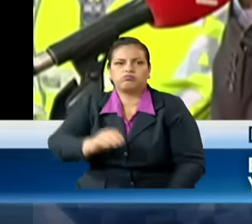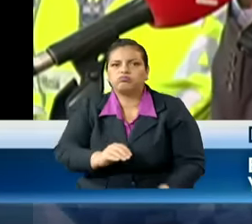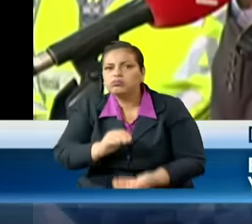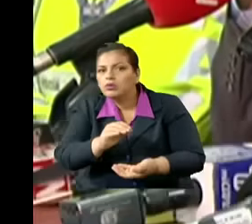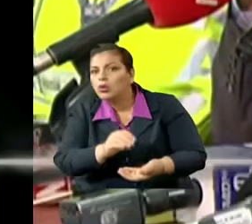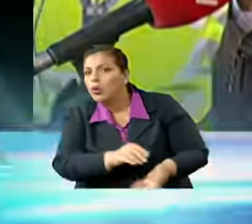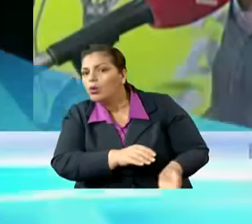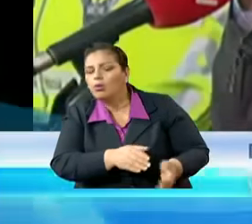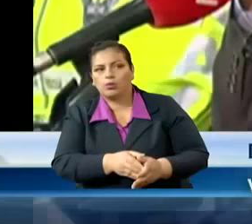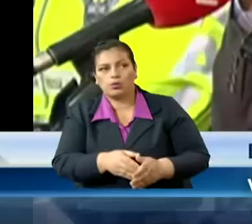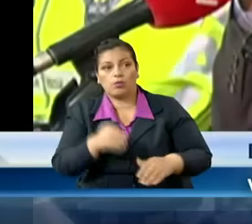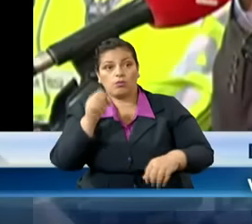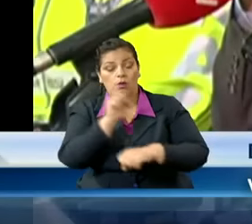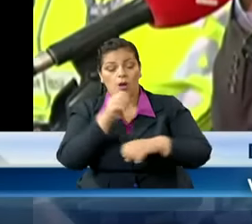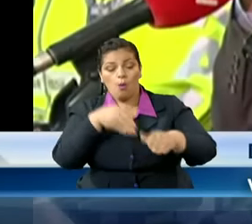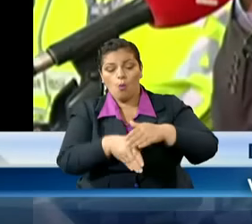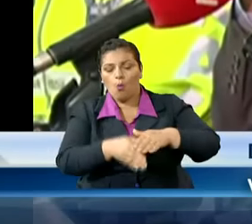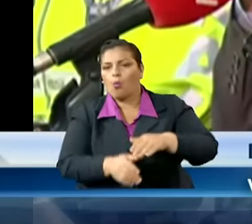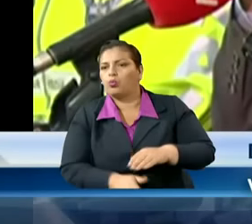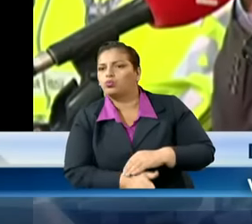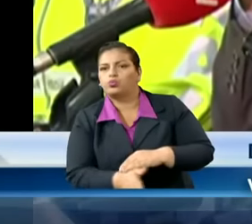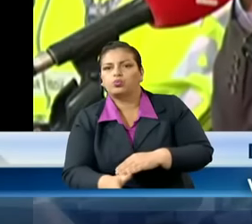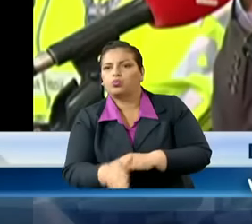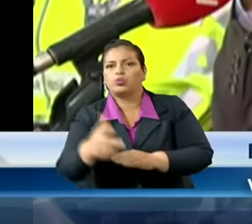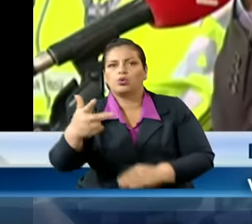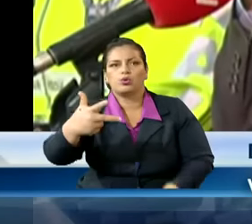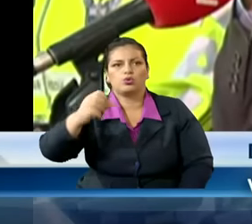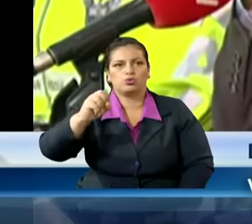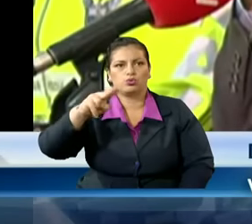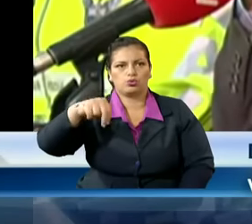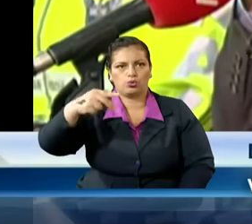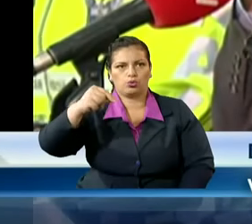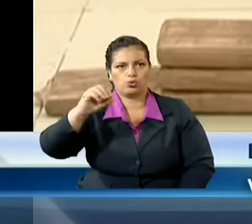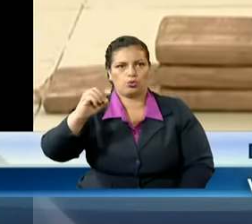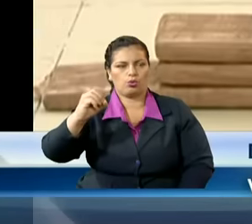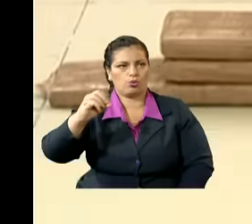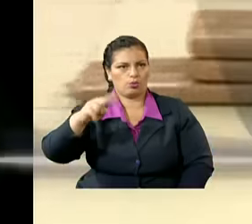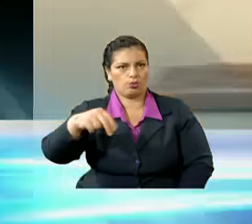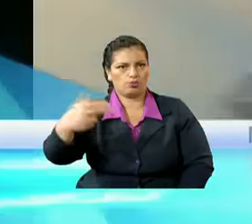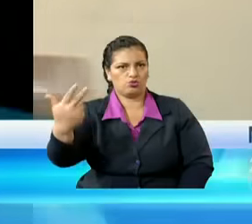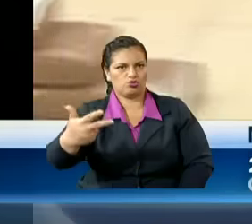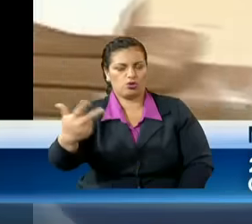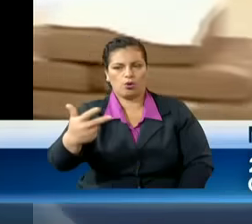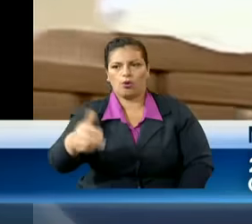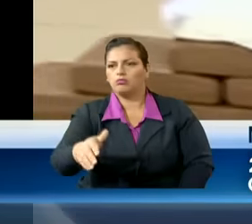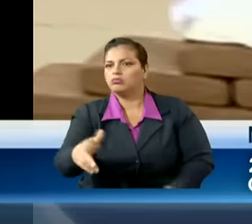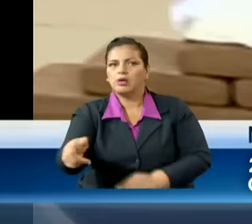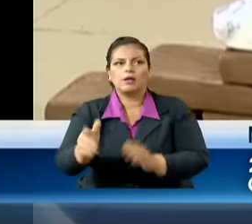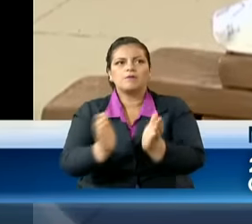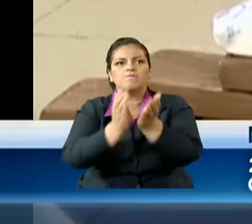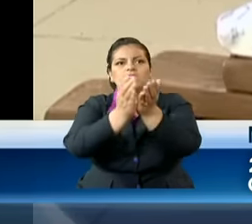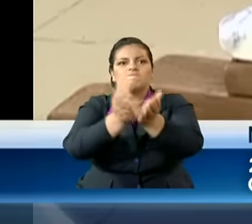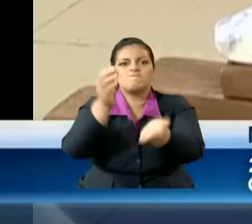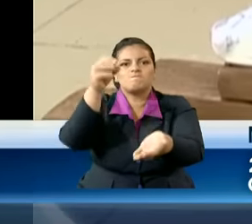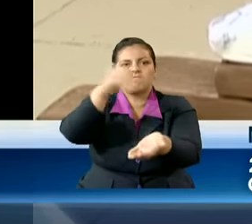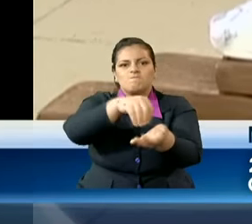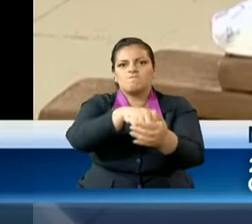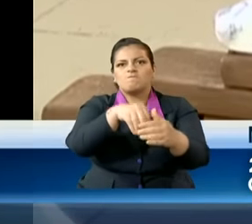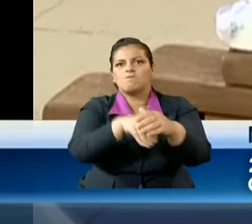Chongón justamente a Centroamérica a través de vía marítima. Paralelamente incautaron 5 toneladas